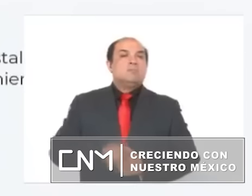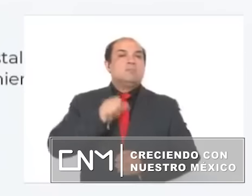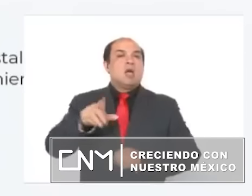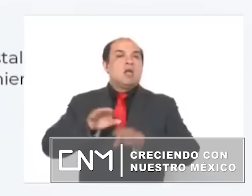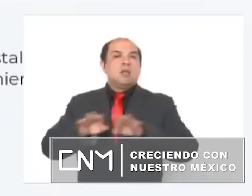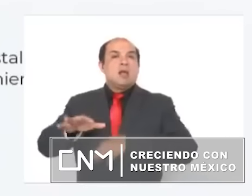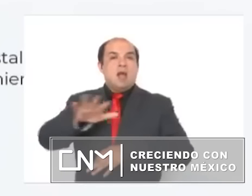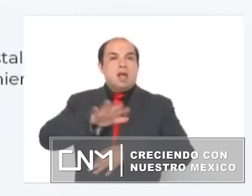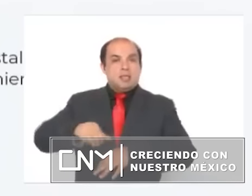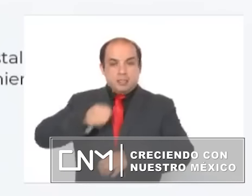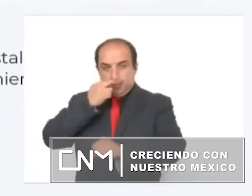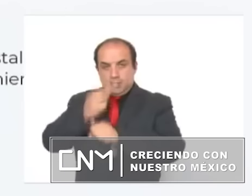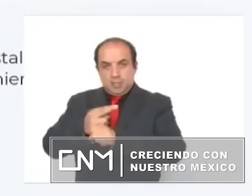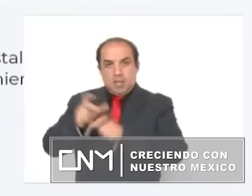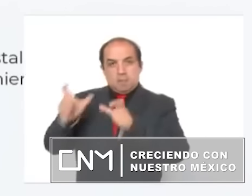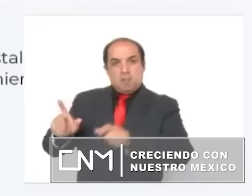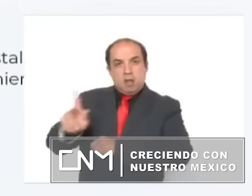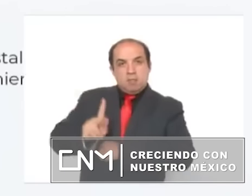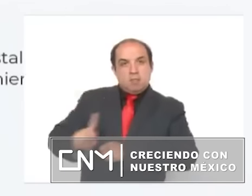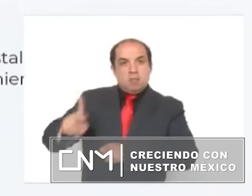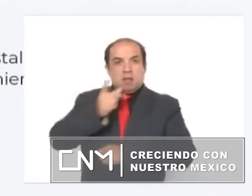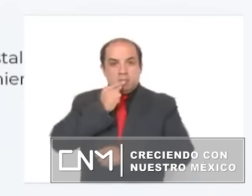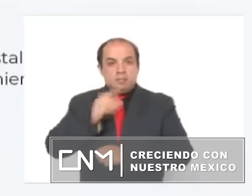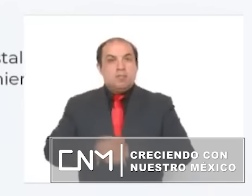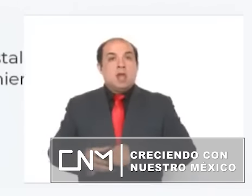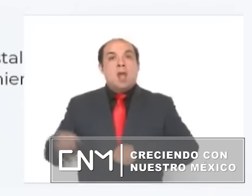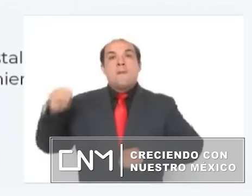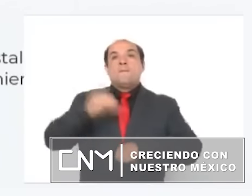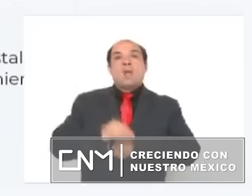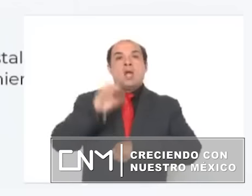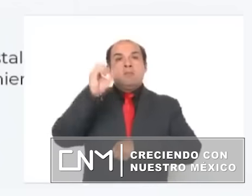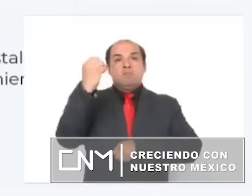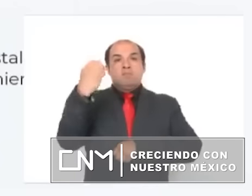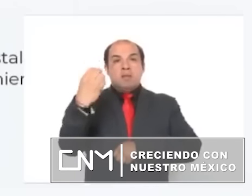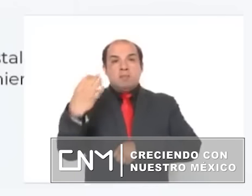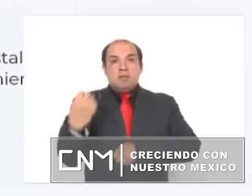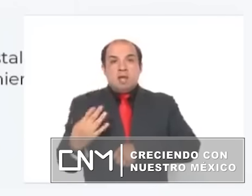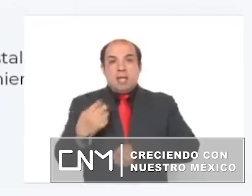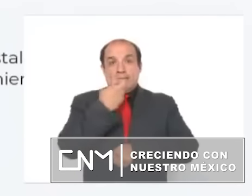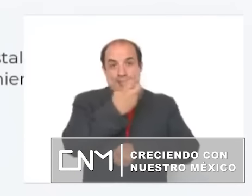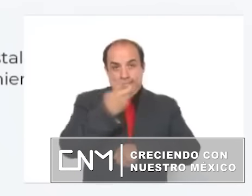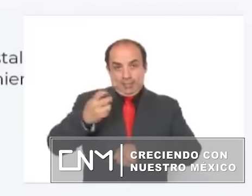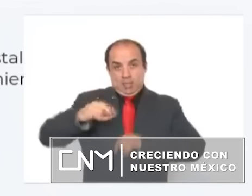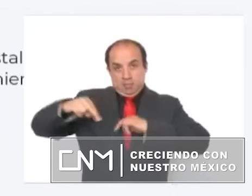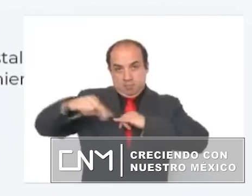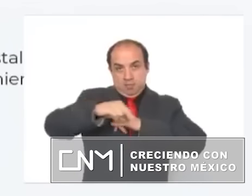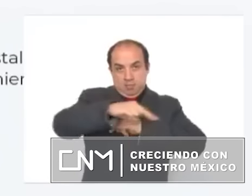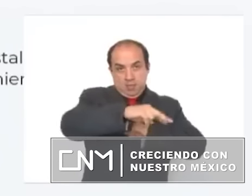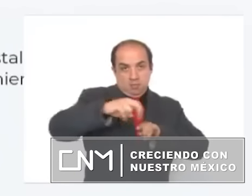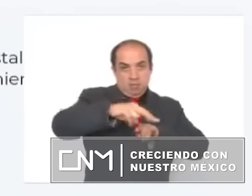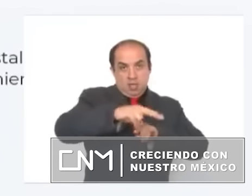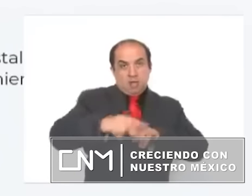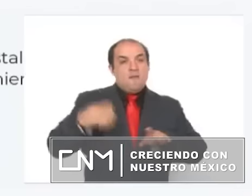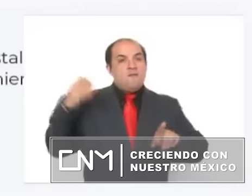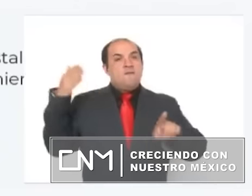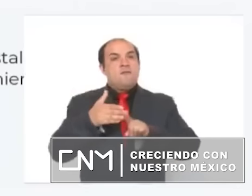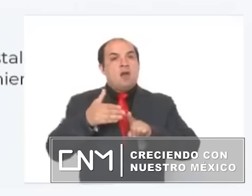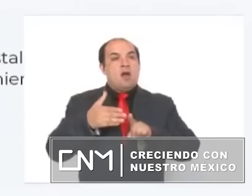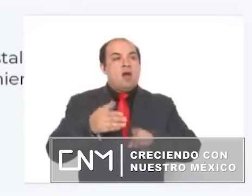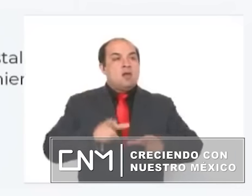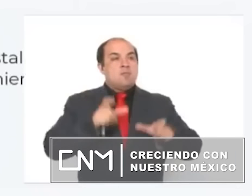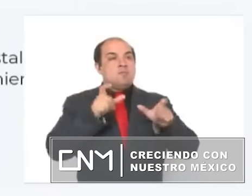la parte de Secretaría de Seguridad Ciudadana para la instalación de semáforos en todos estos cruces para hacer cruces